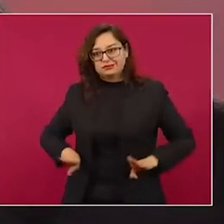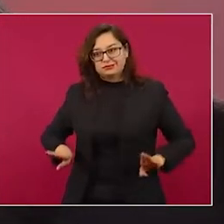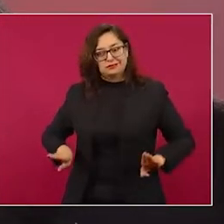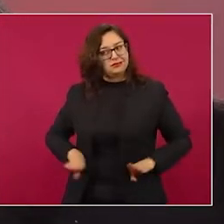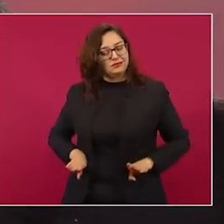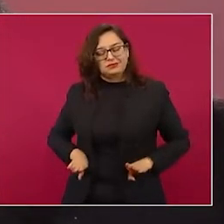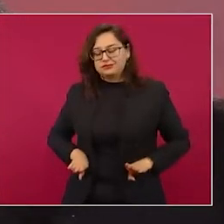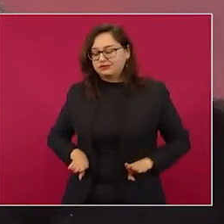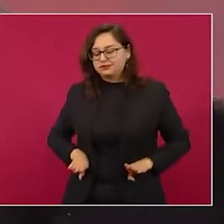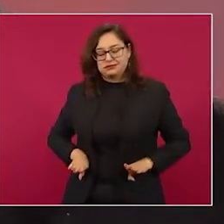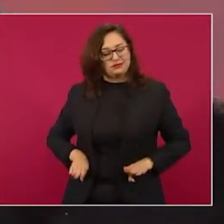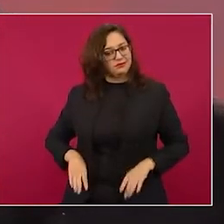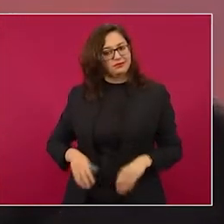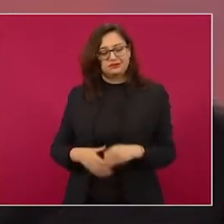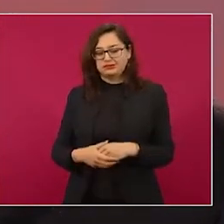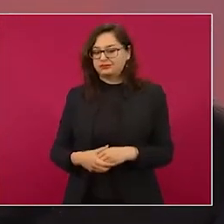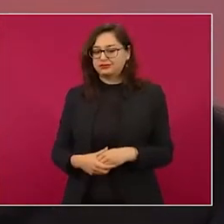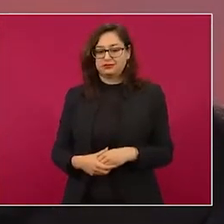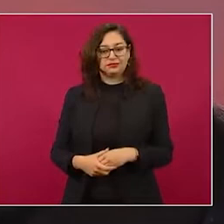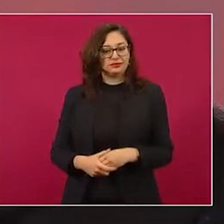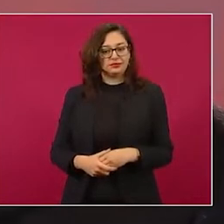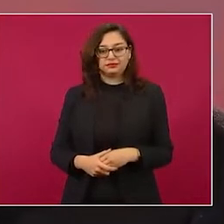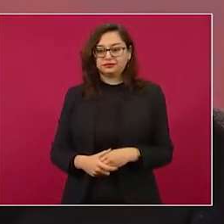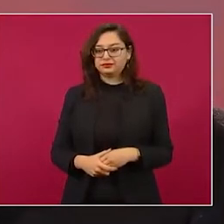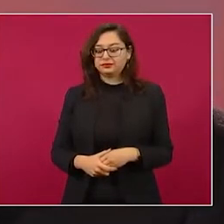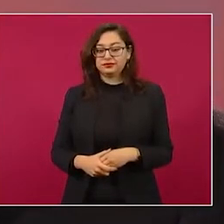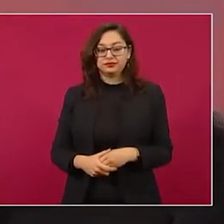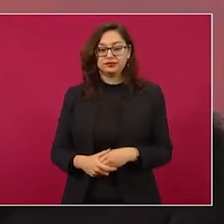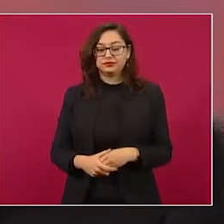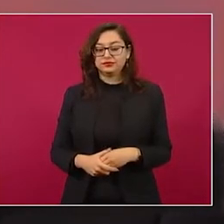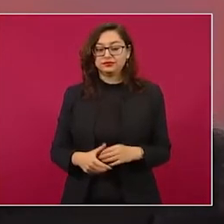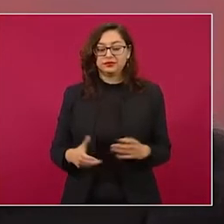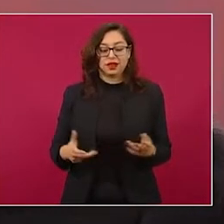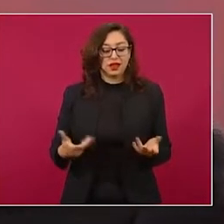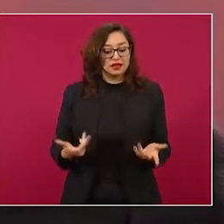porque